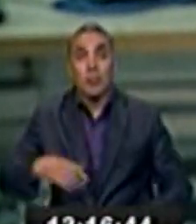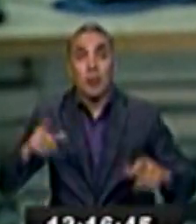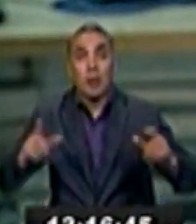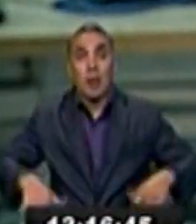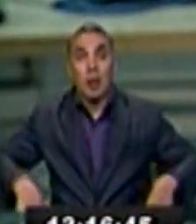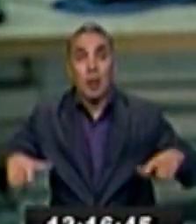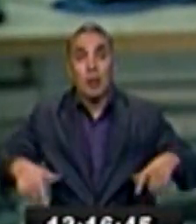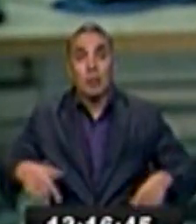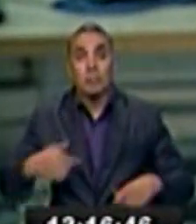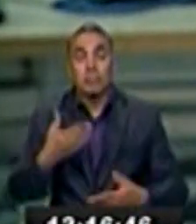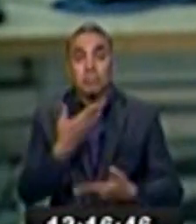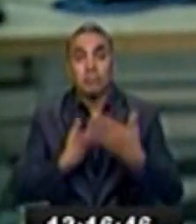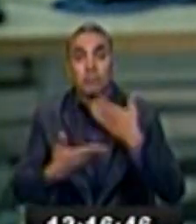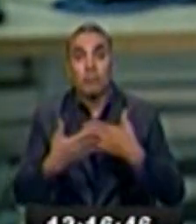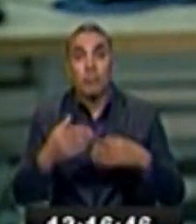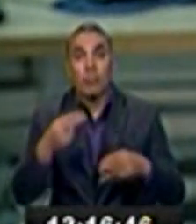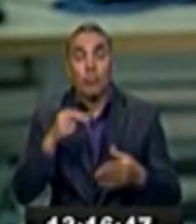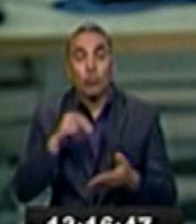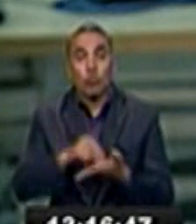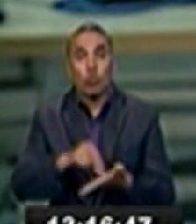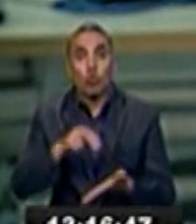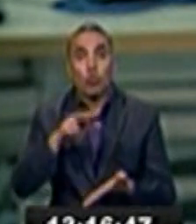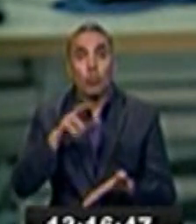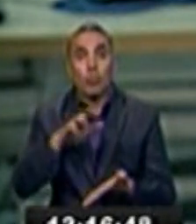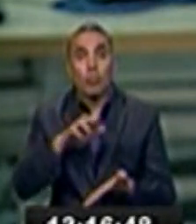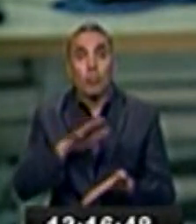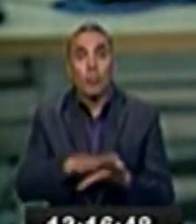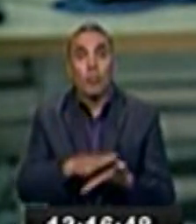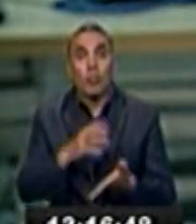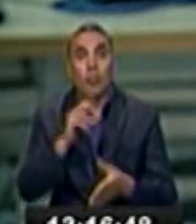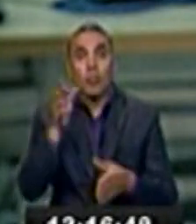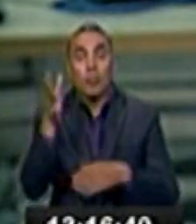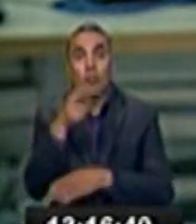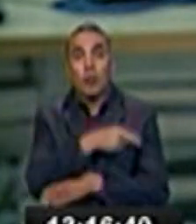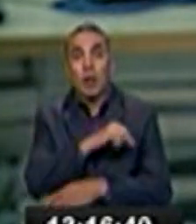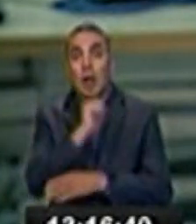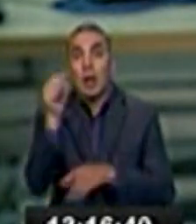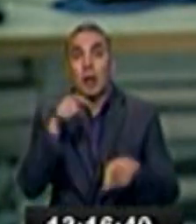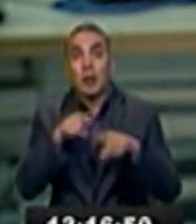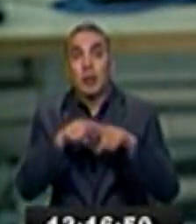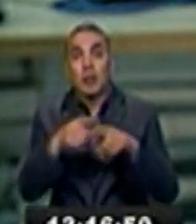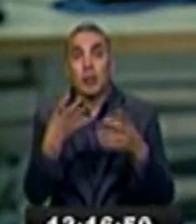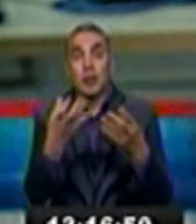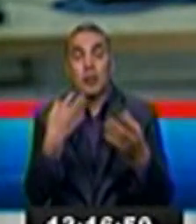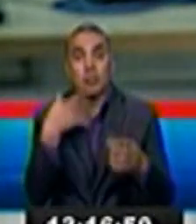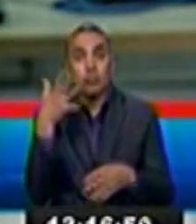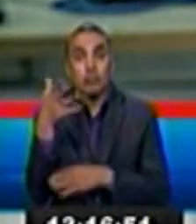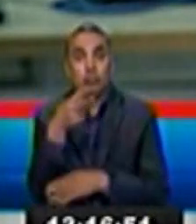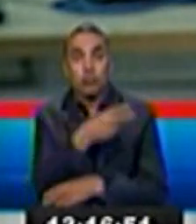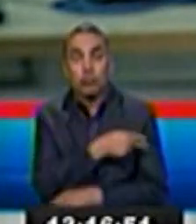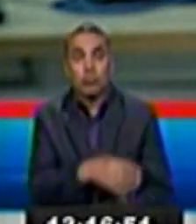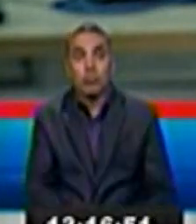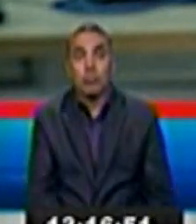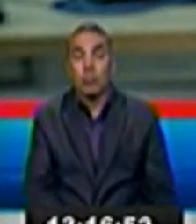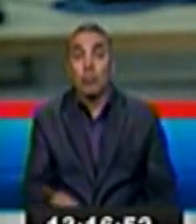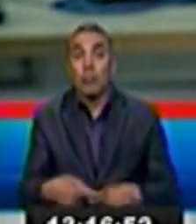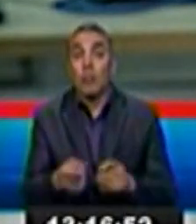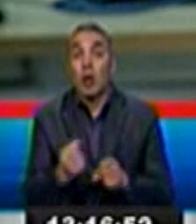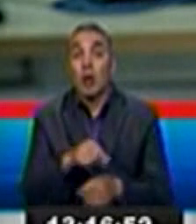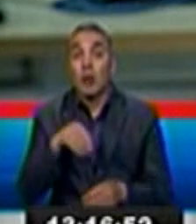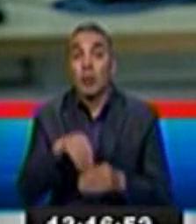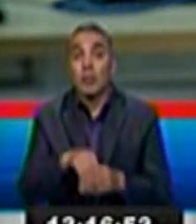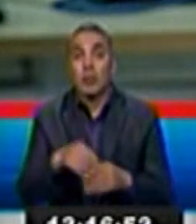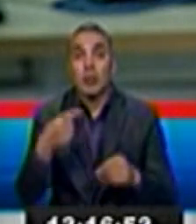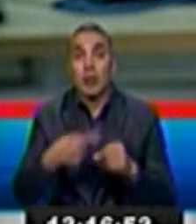Lenín Moreno, entrega los nombramientos a los docentes ganadores del concurso Quiero Ser Maestro. El evento se desarrolla